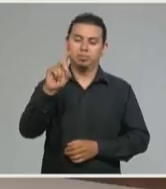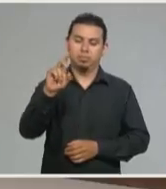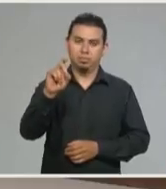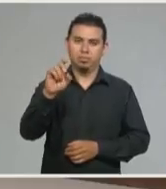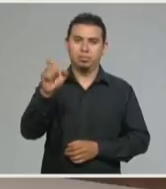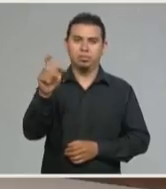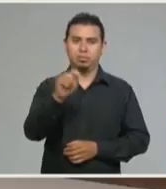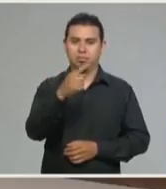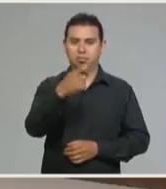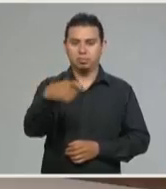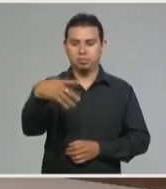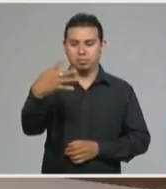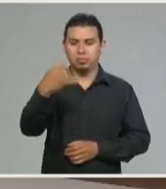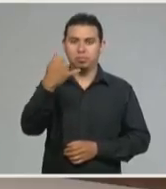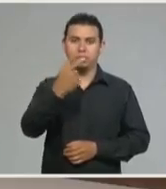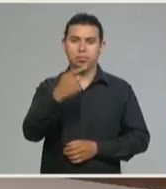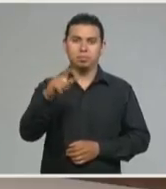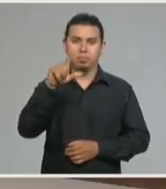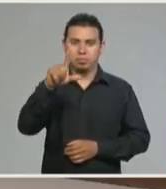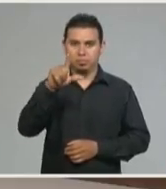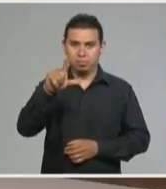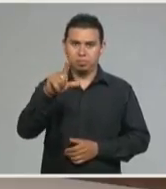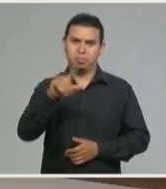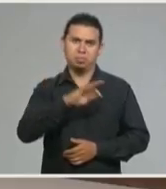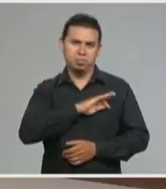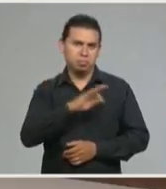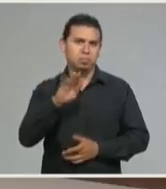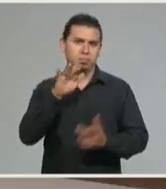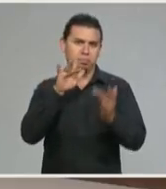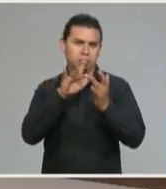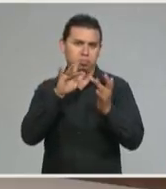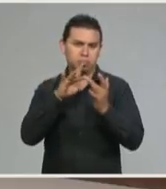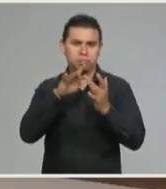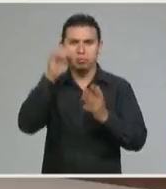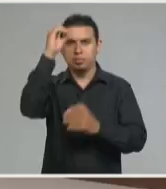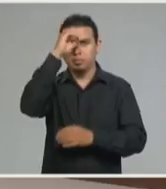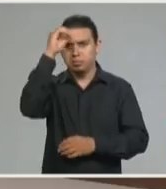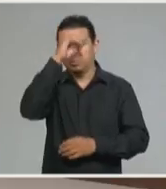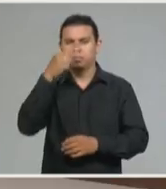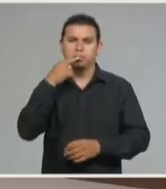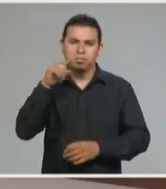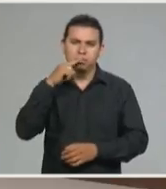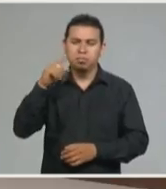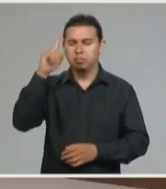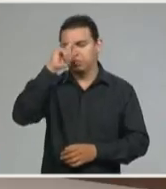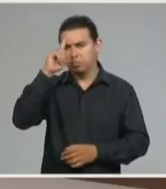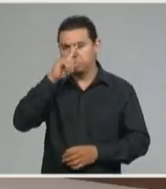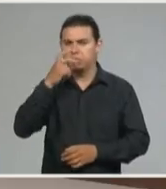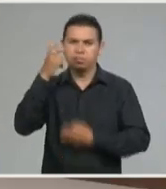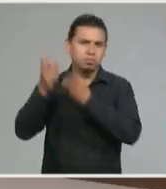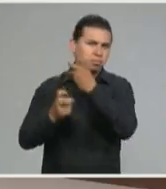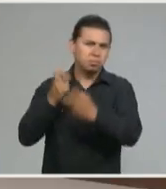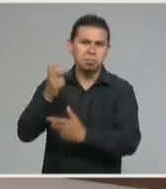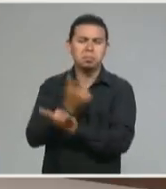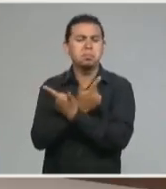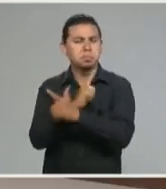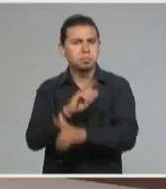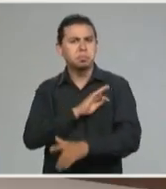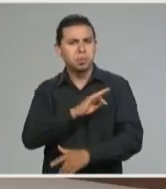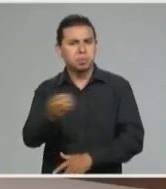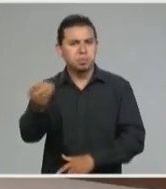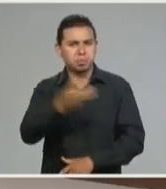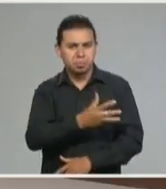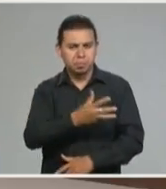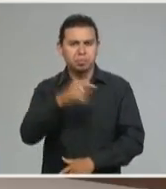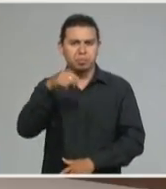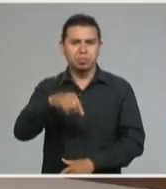501-6230, extensiones 114 y 117, para que nos haga llegar comentarios, quejas, sugerencias, denuncias, lo que usted quiera decirnos